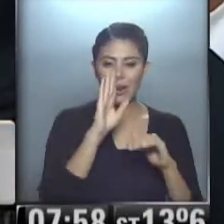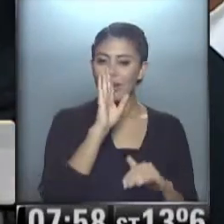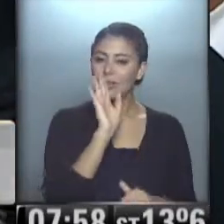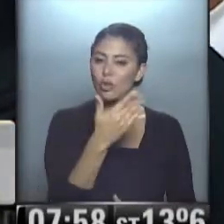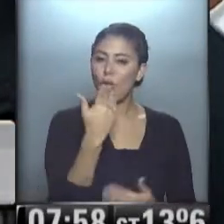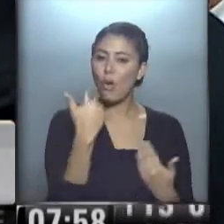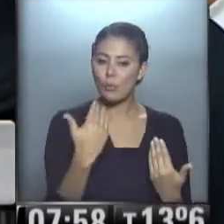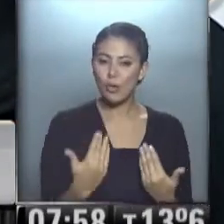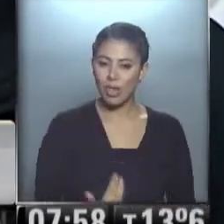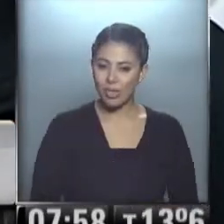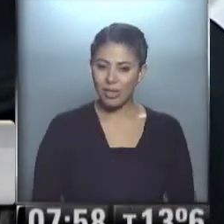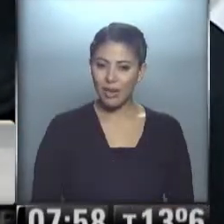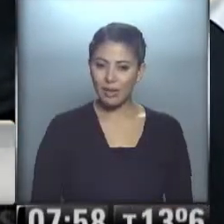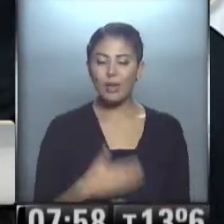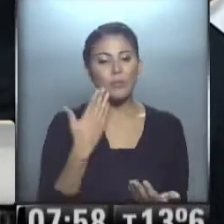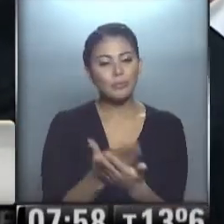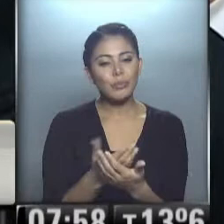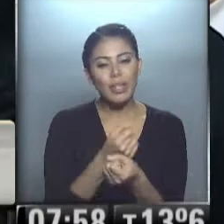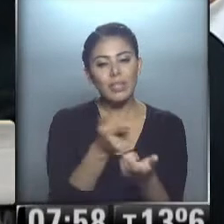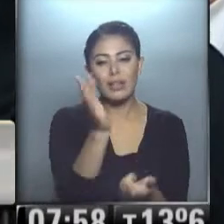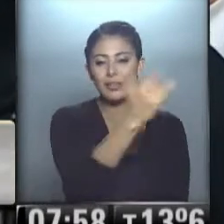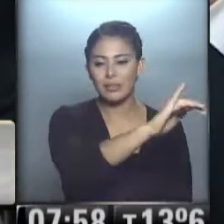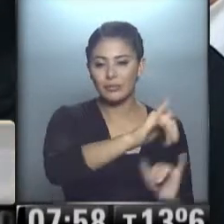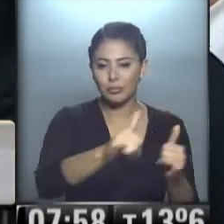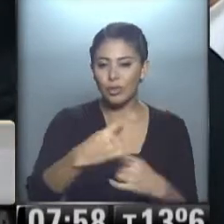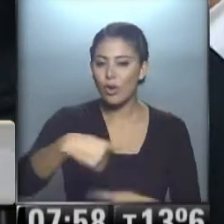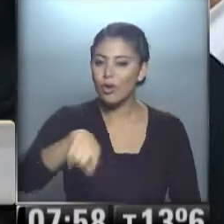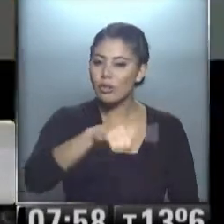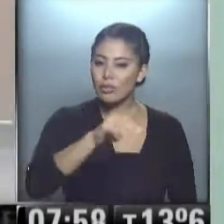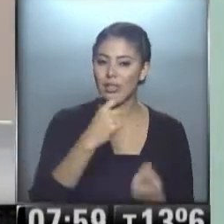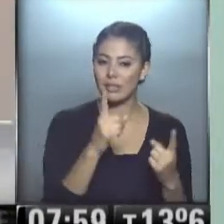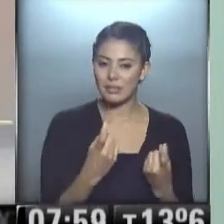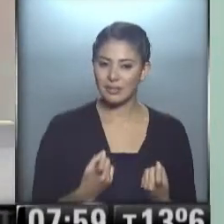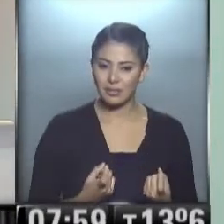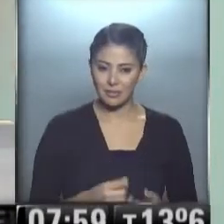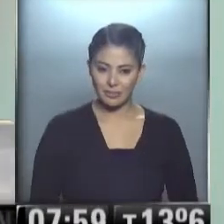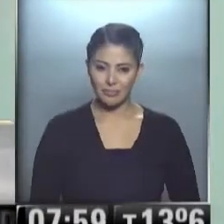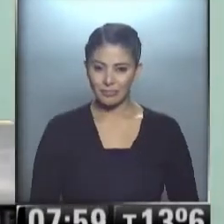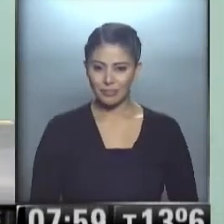la oportunidad, la posibilidad de brindarle a los chicos lo que realmente los chicos se merecen.